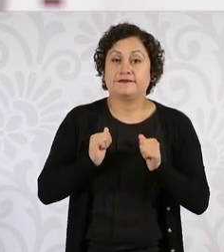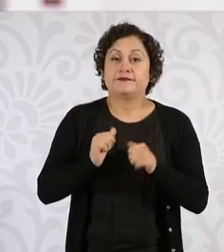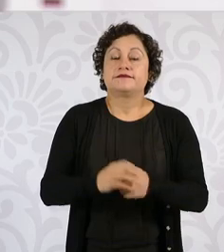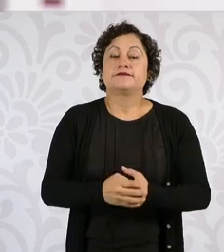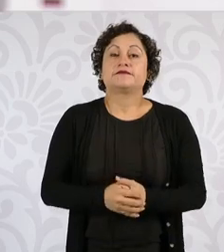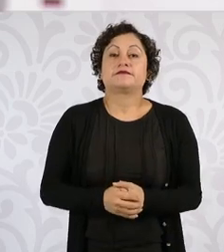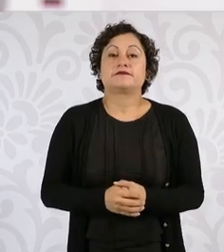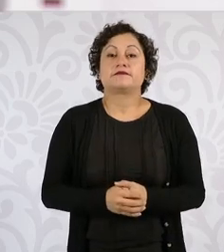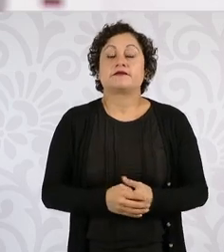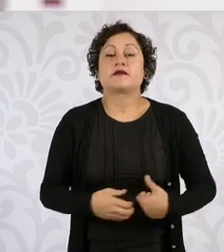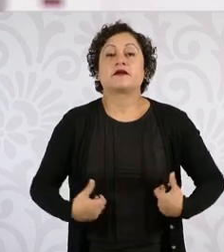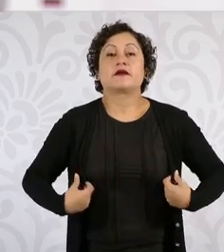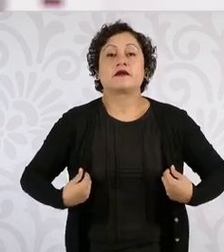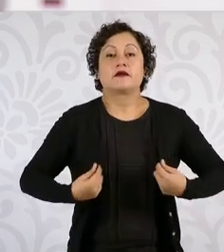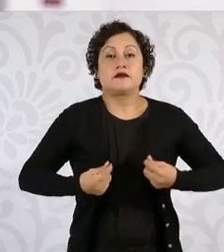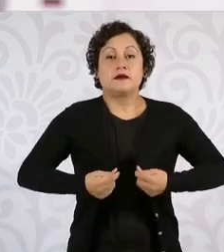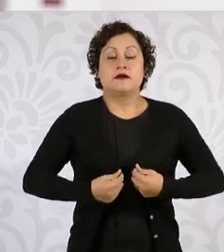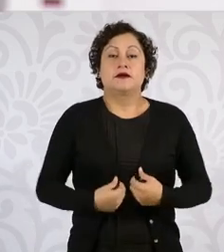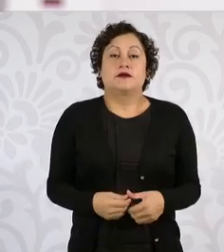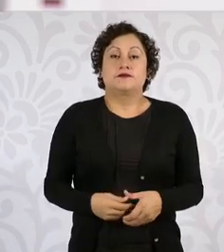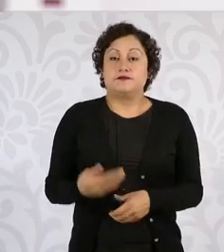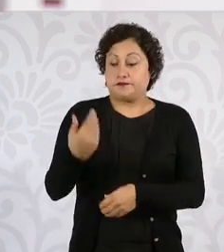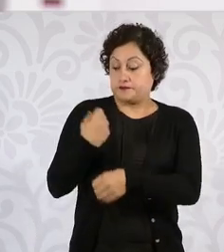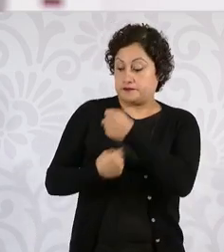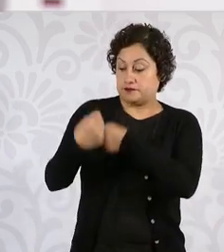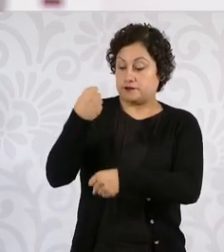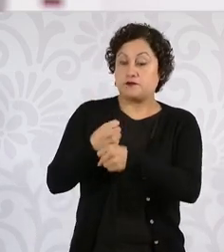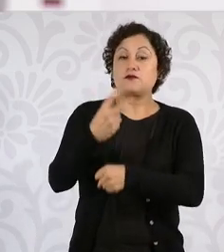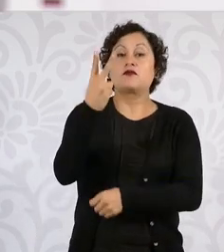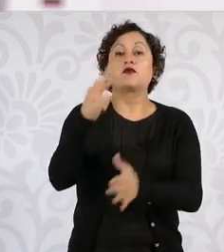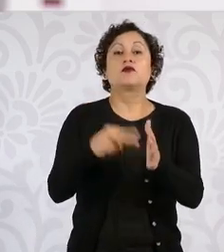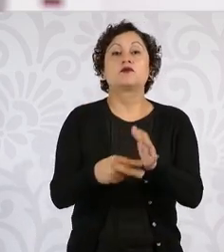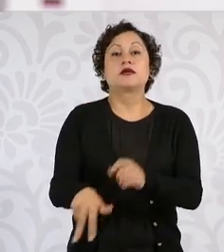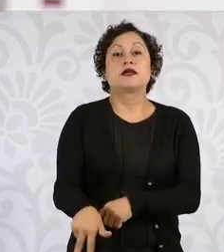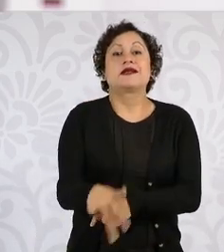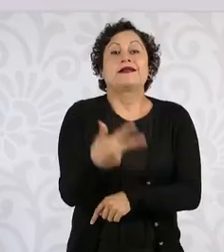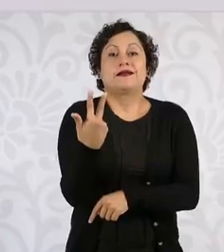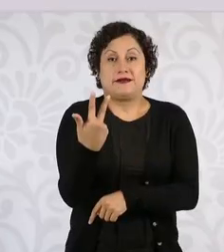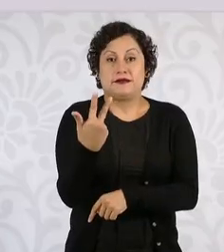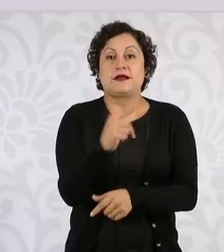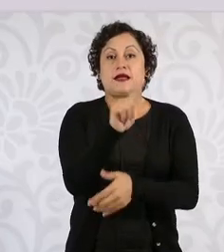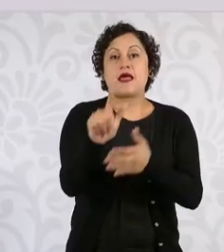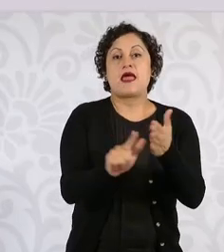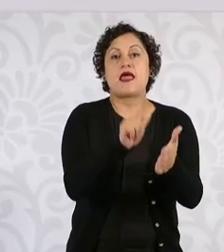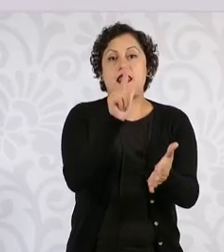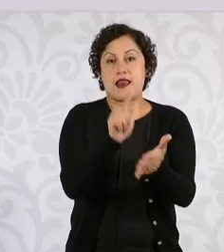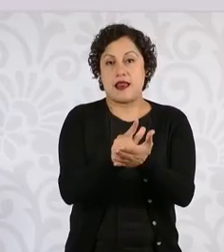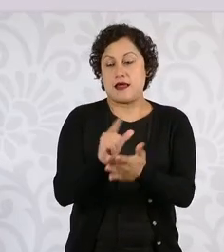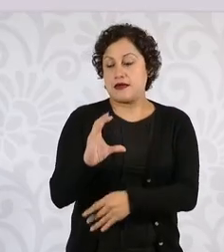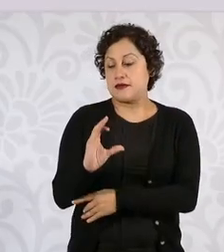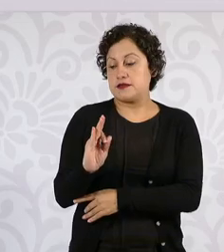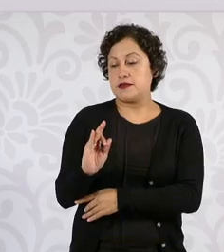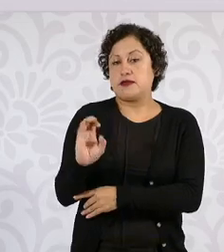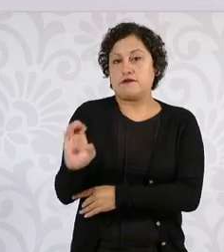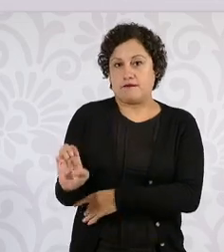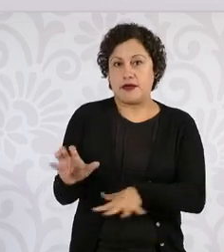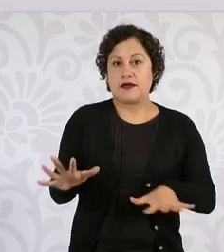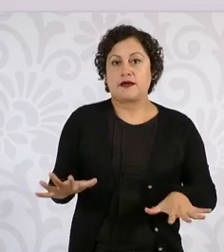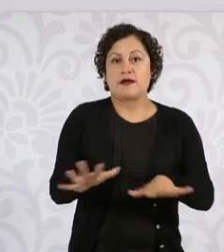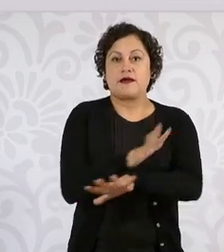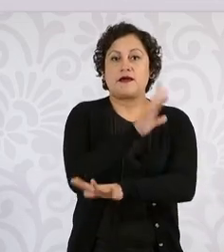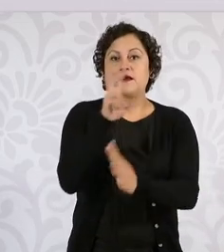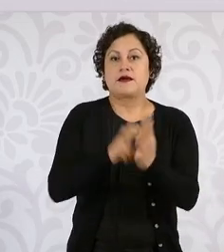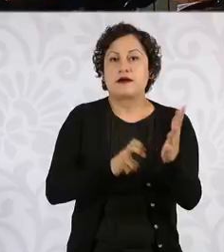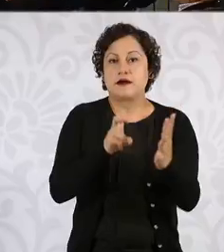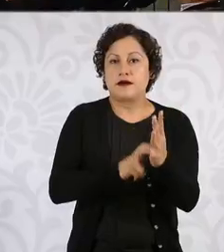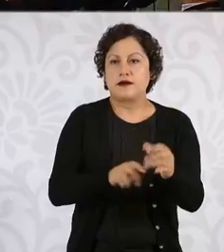en 2013 se modifica la ley de Comisión Federal de Electricidad y se crean